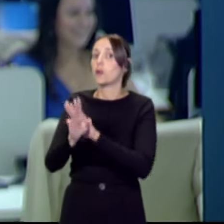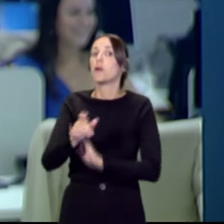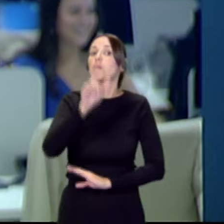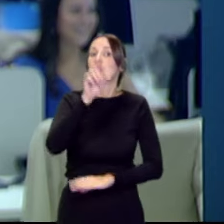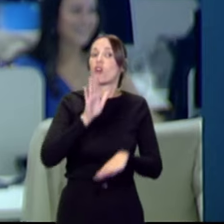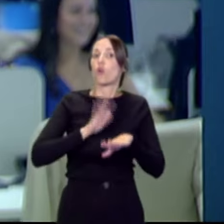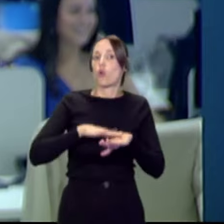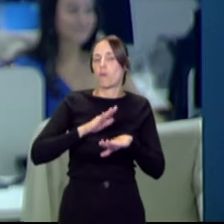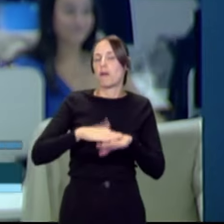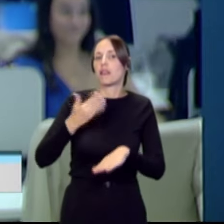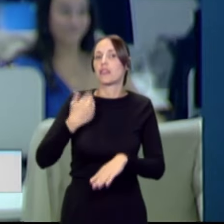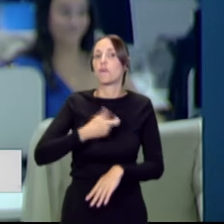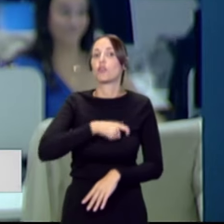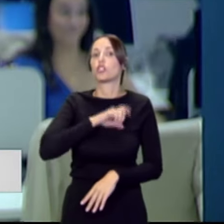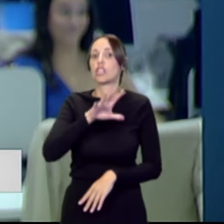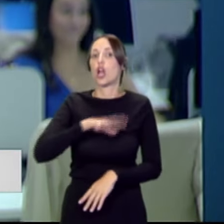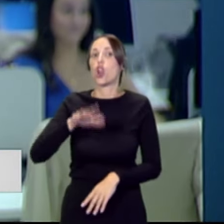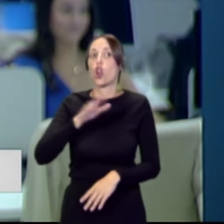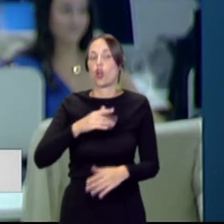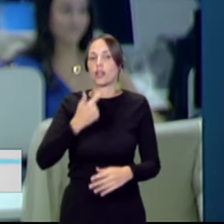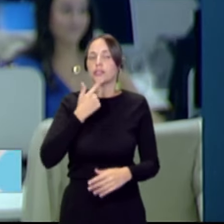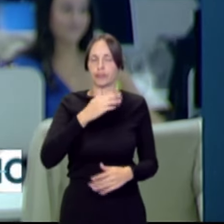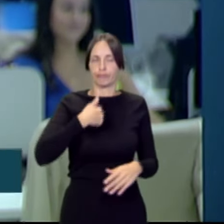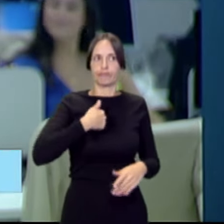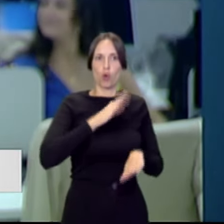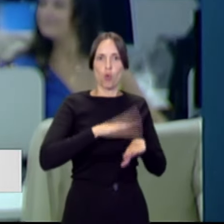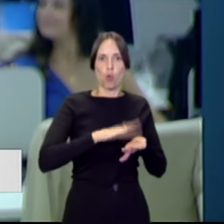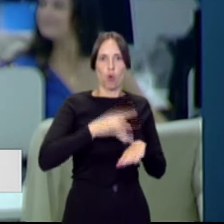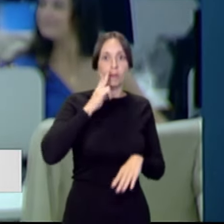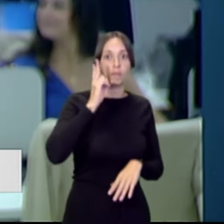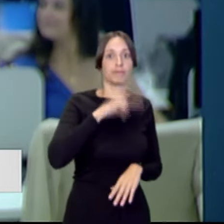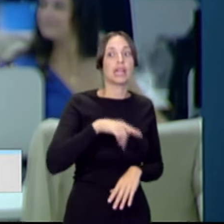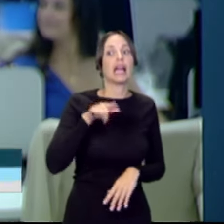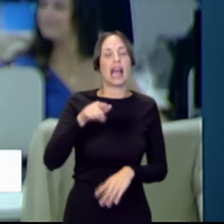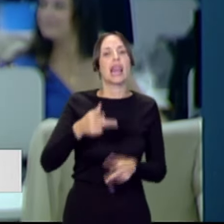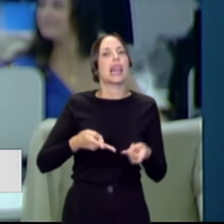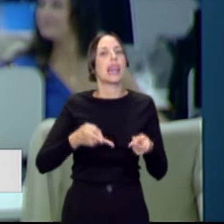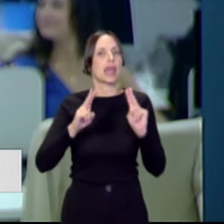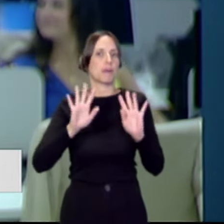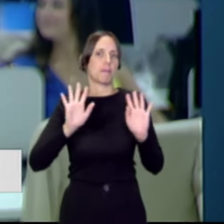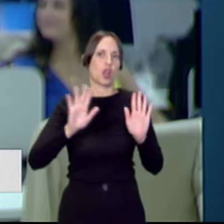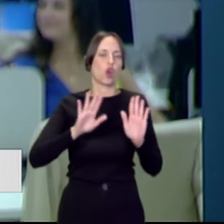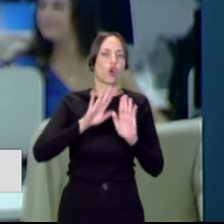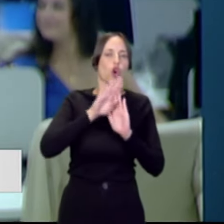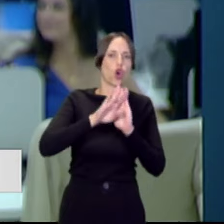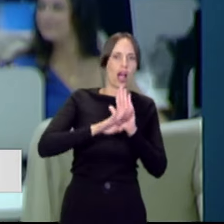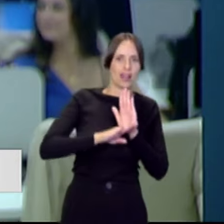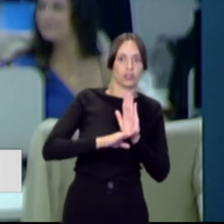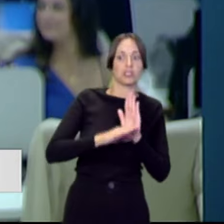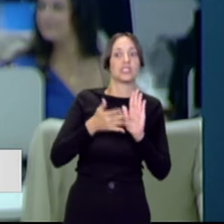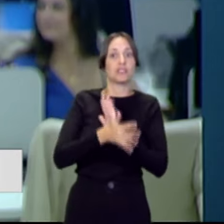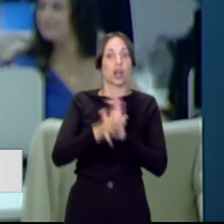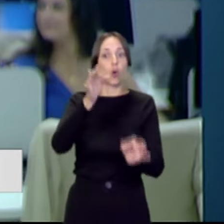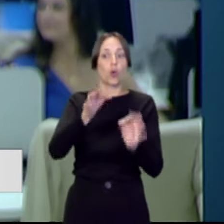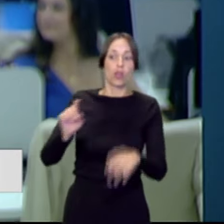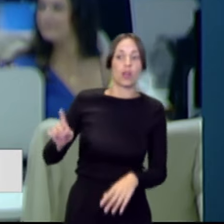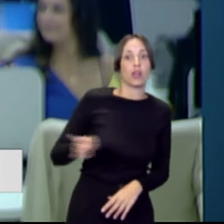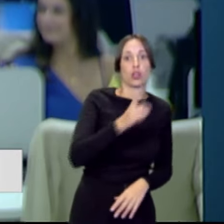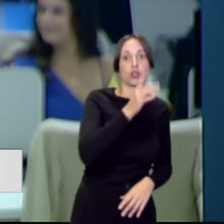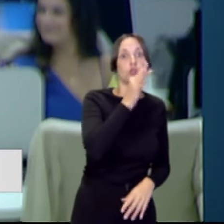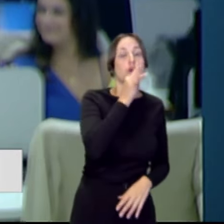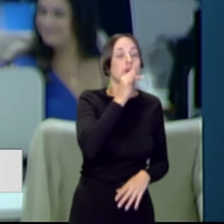y fue puesto en libertad con cargos. No ha pasado a disposición judicial ni de momento está previsto que